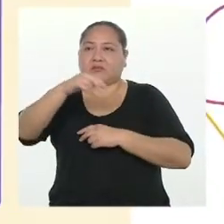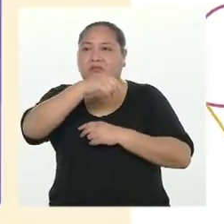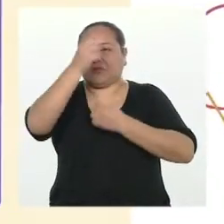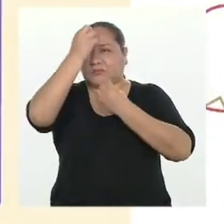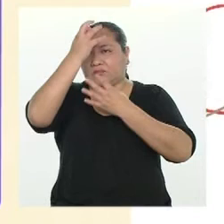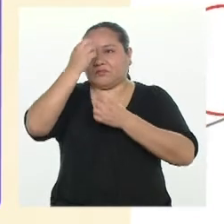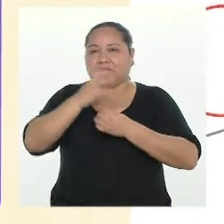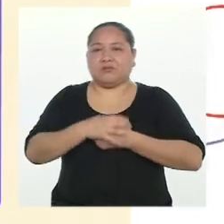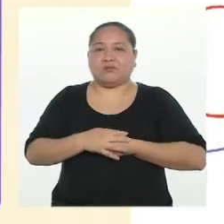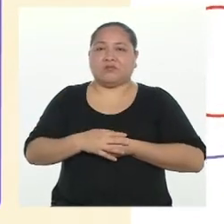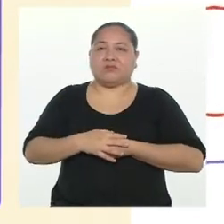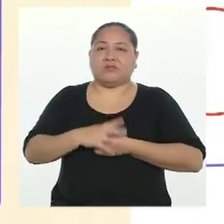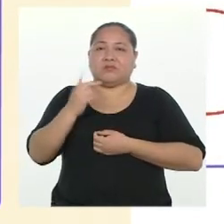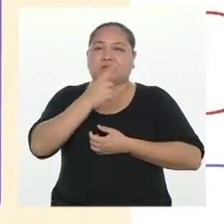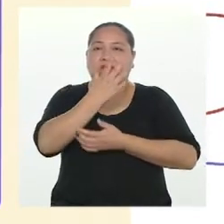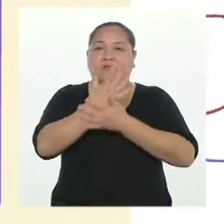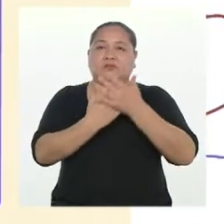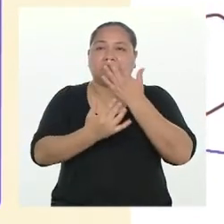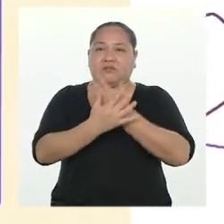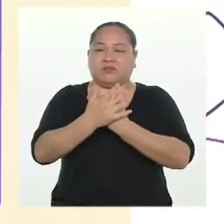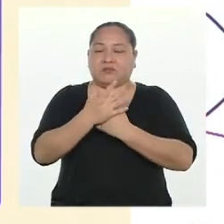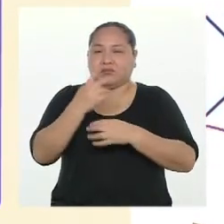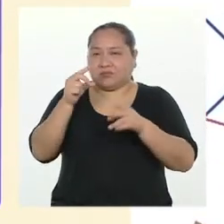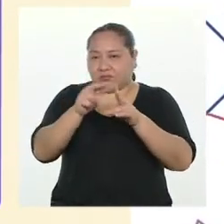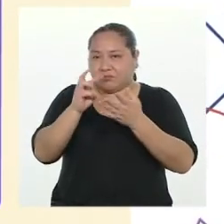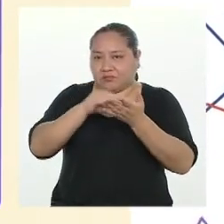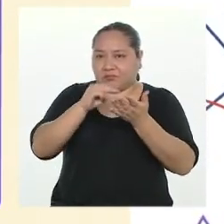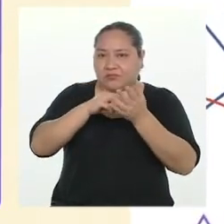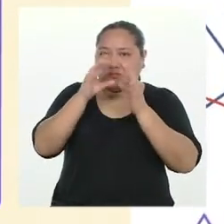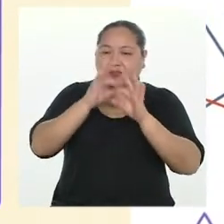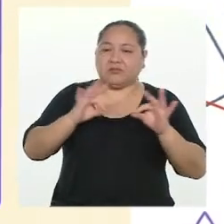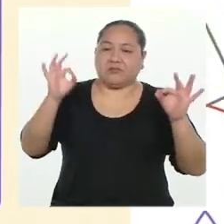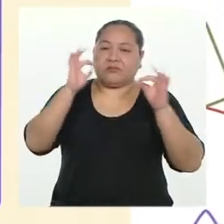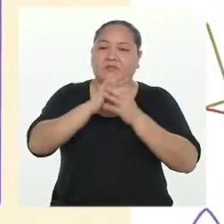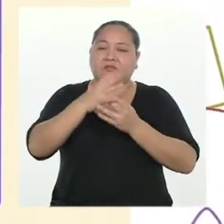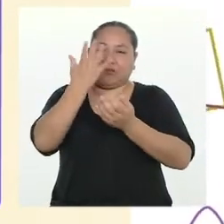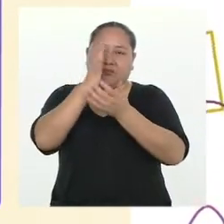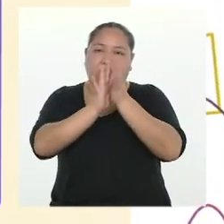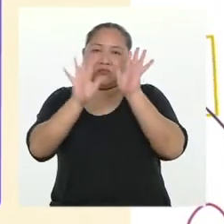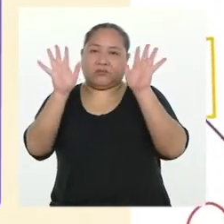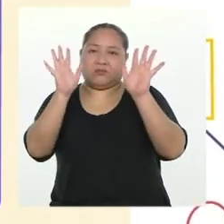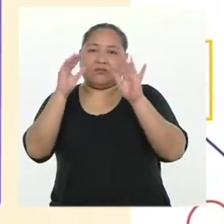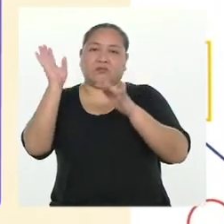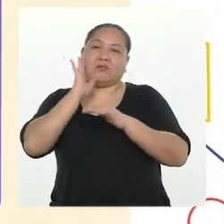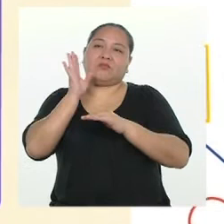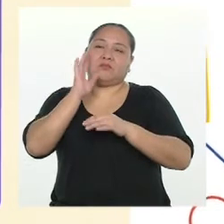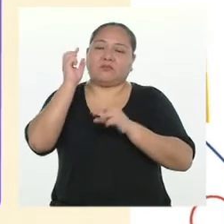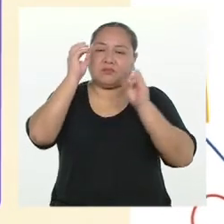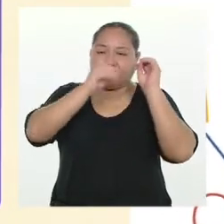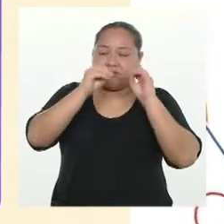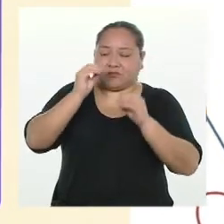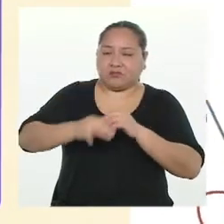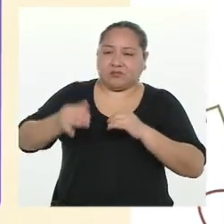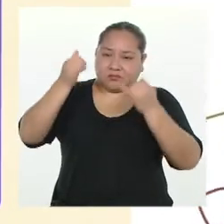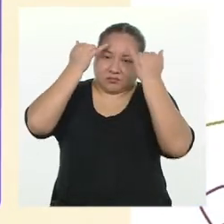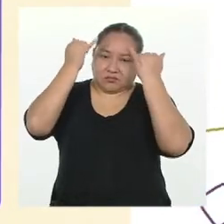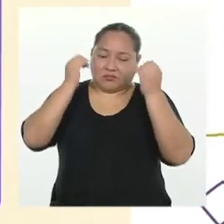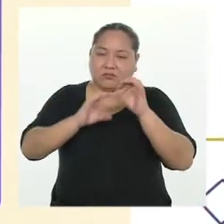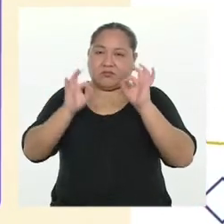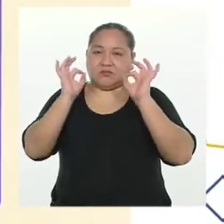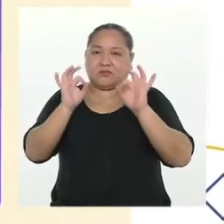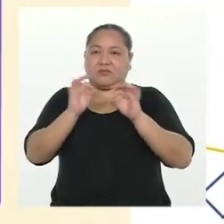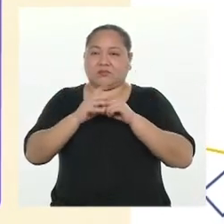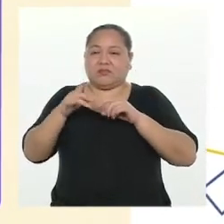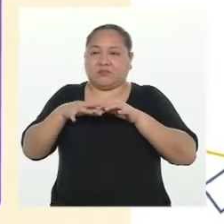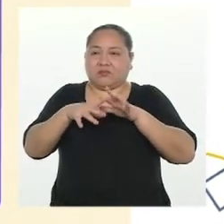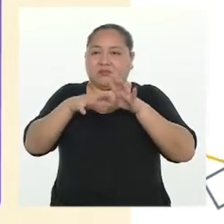conclusión. Las manos, y sobre todo las manos sucias, conforman un ecosistema ideal para el crecimiento